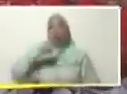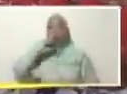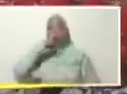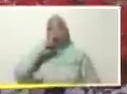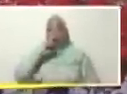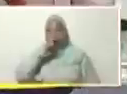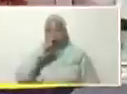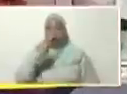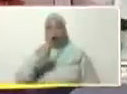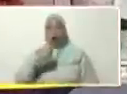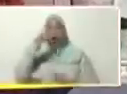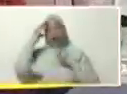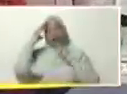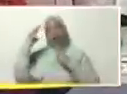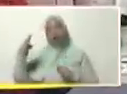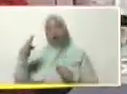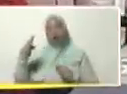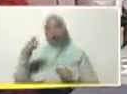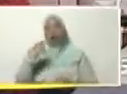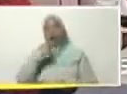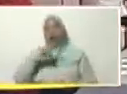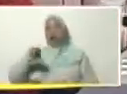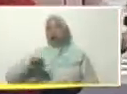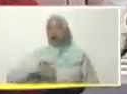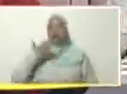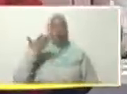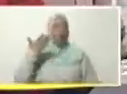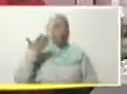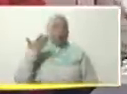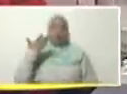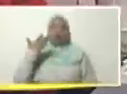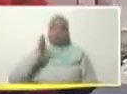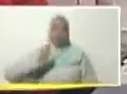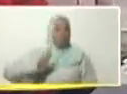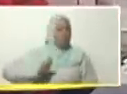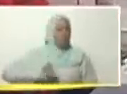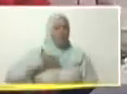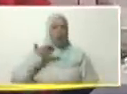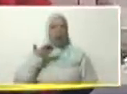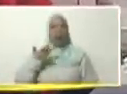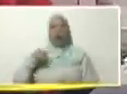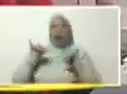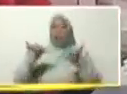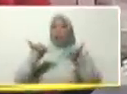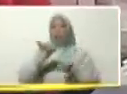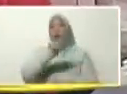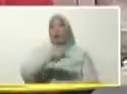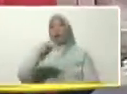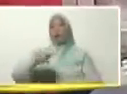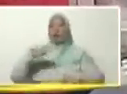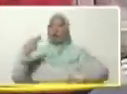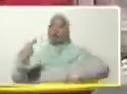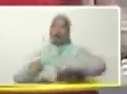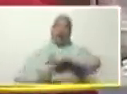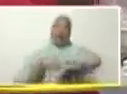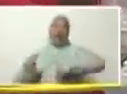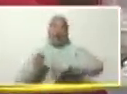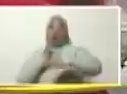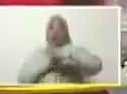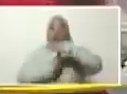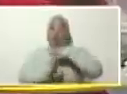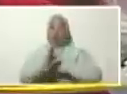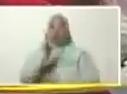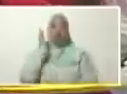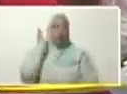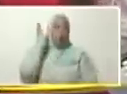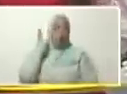Maduro. Los saluda, decimos, a pleno pulmón, no podrán. Estamos los mismos y las mismas. Lealtad y conciencia han sido